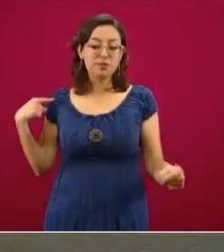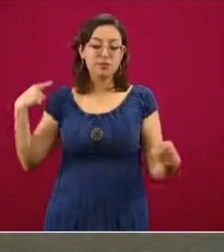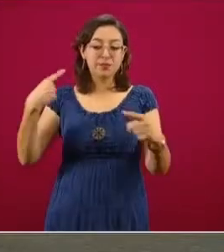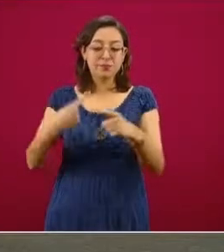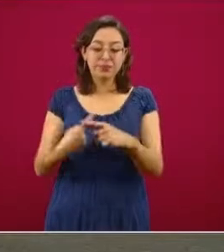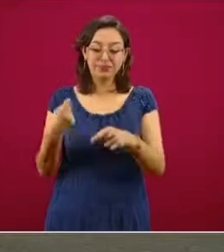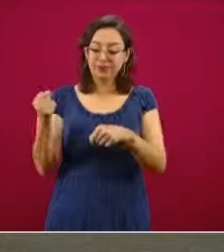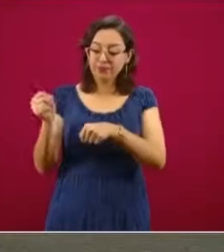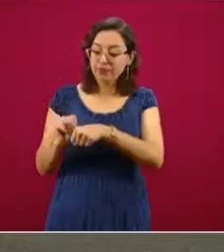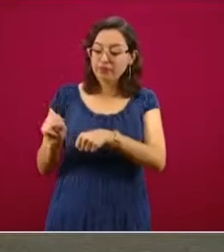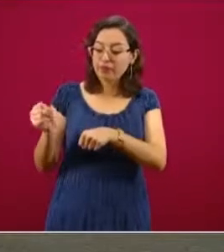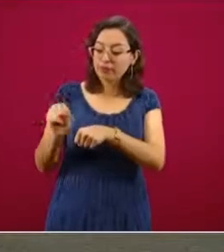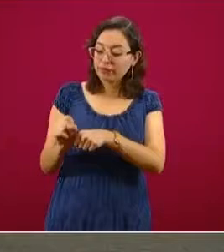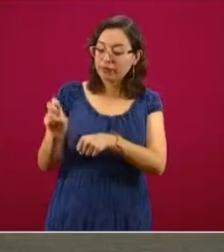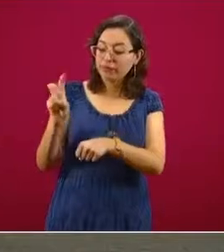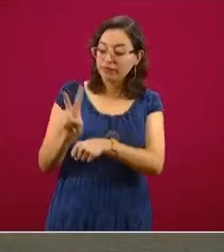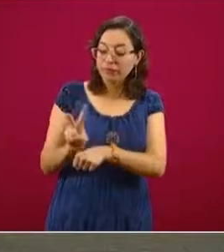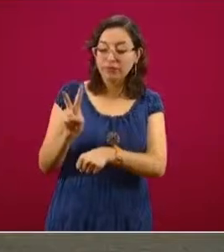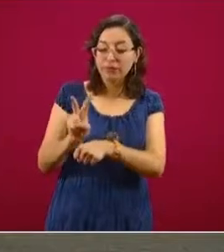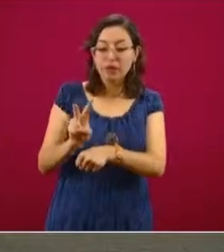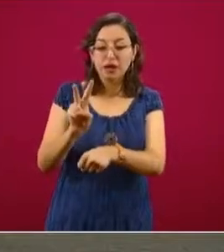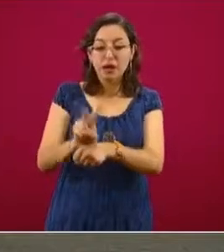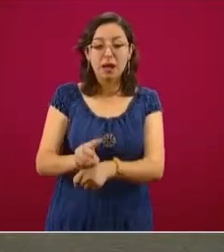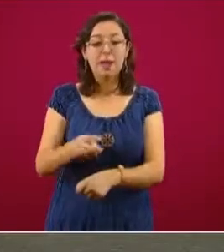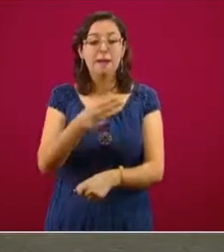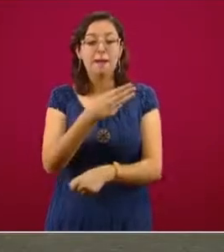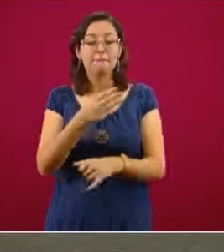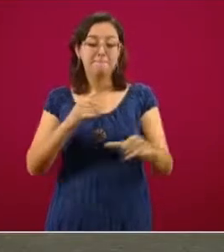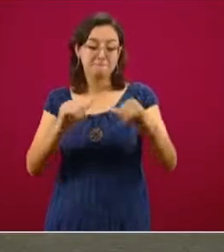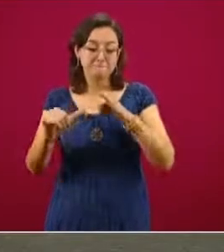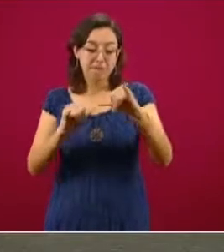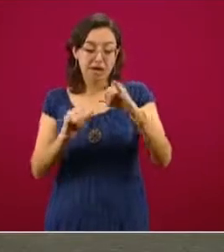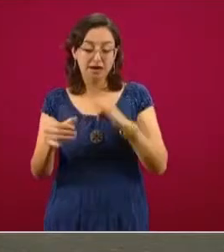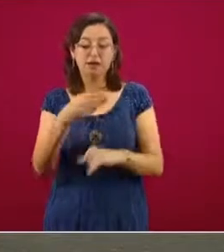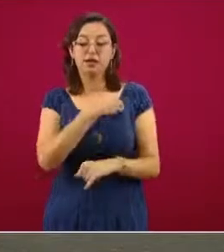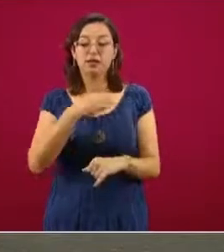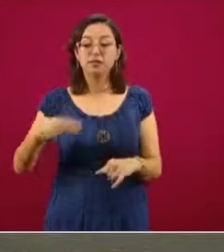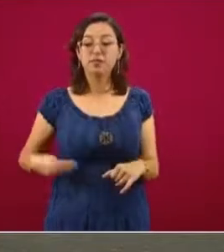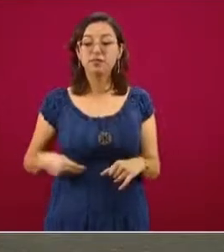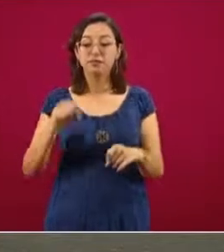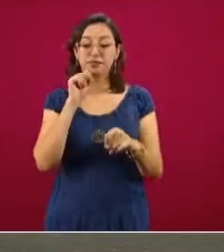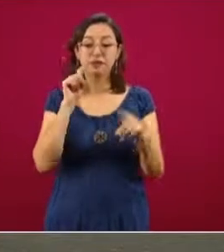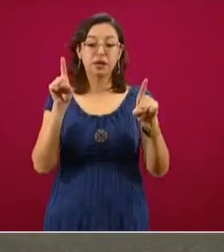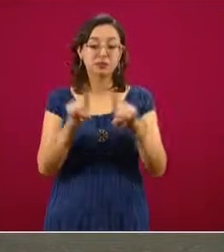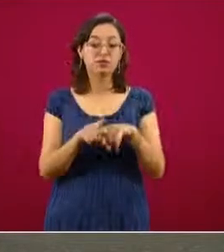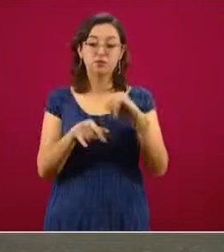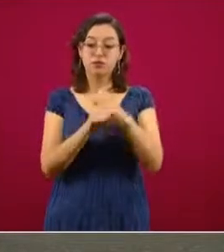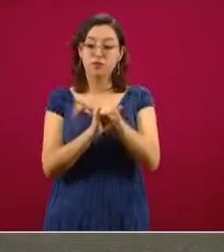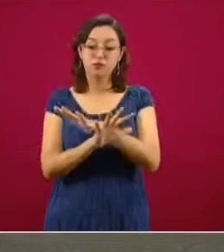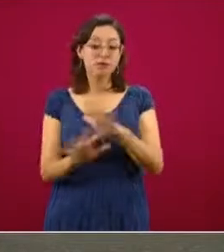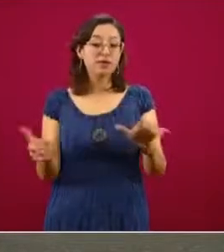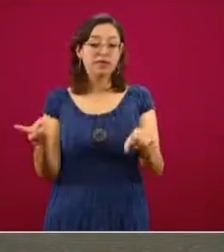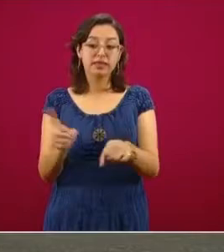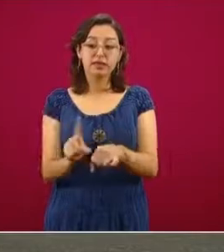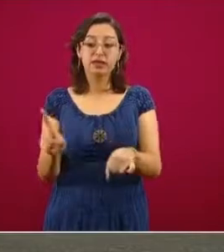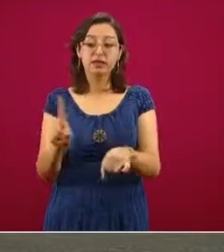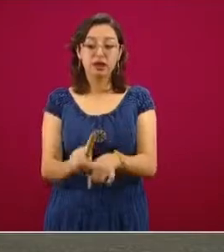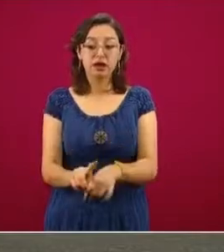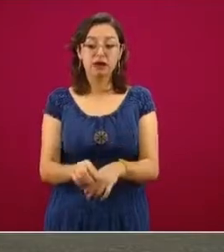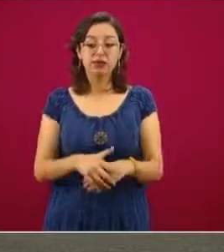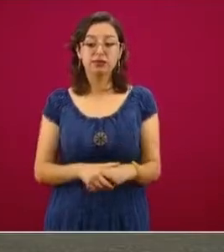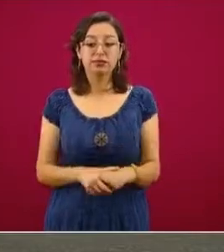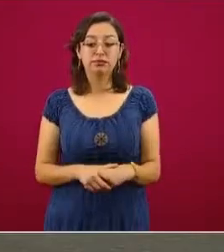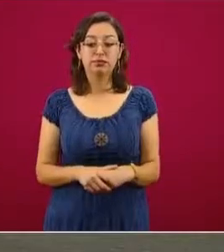incluso con un mapa municipal, y lo acaba de hacer el doctor Alomía con este informe diario, hay